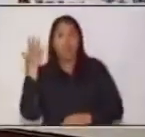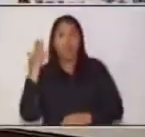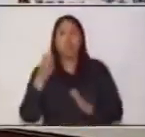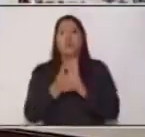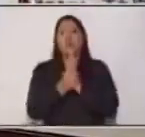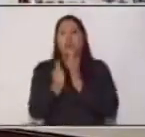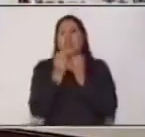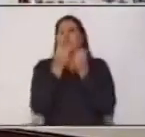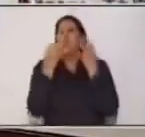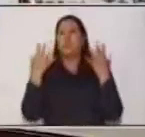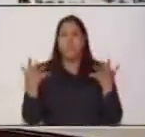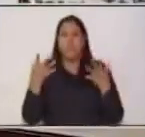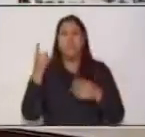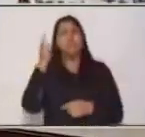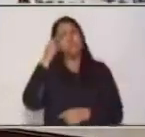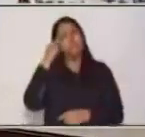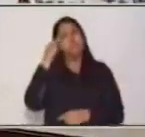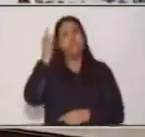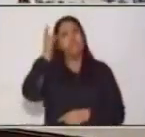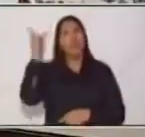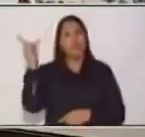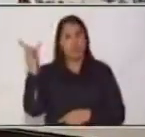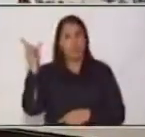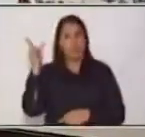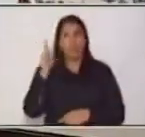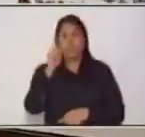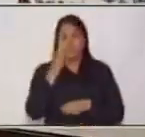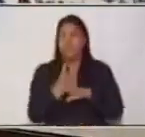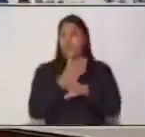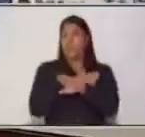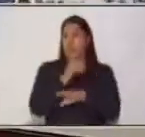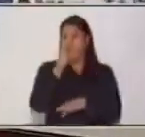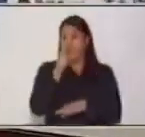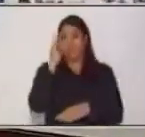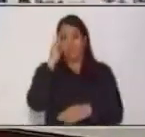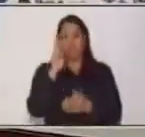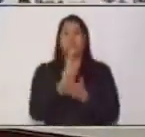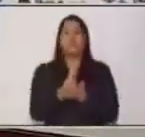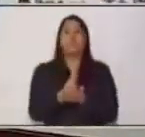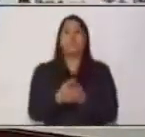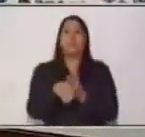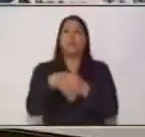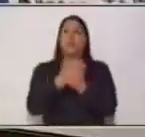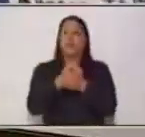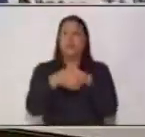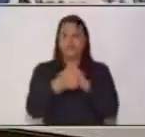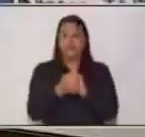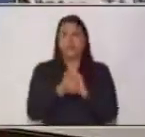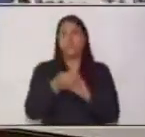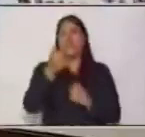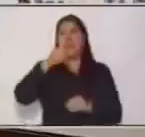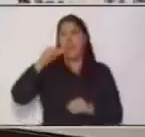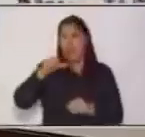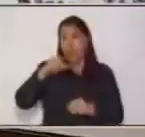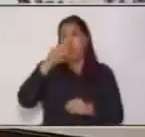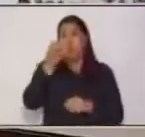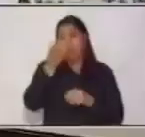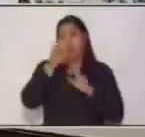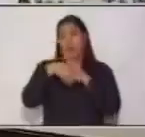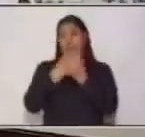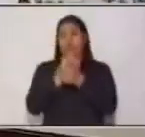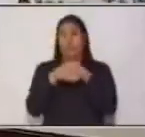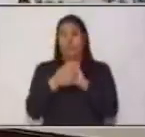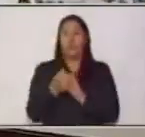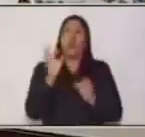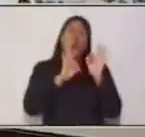habilidad numérica, el pensamiento lógico. Y antes de empezar, quiero recomendarte que laves bien tus manos con agua y jabón o con